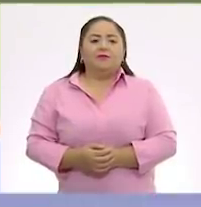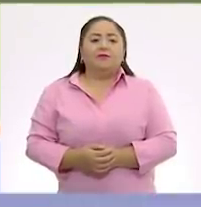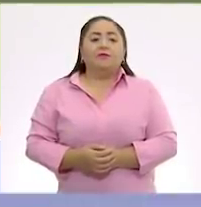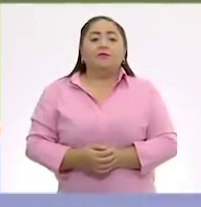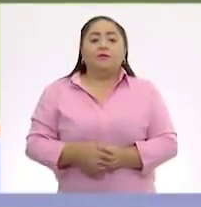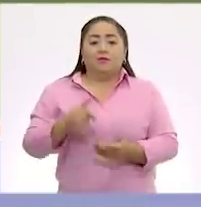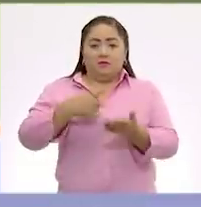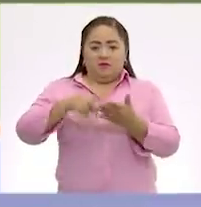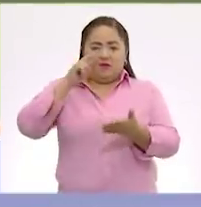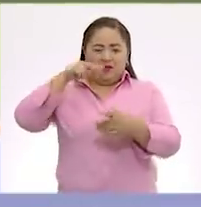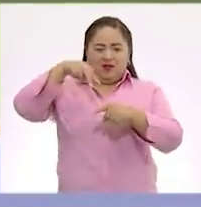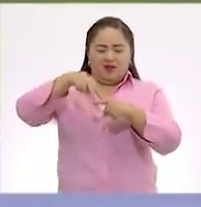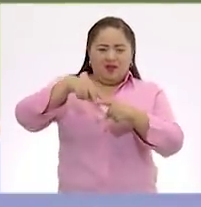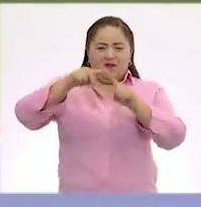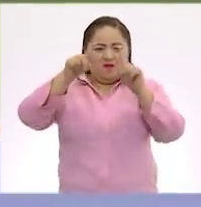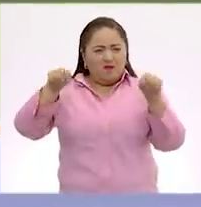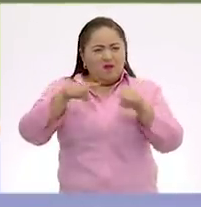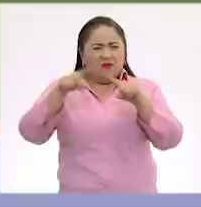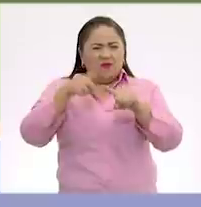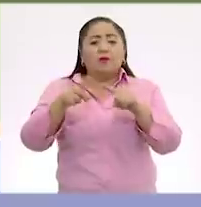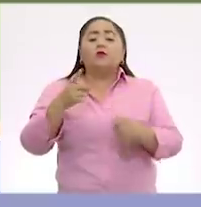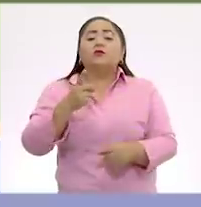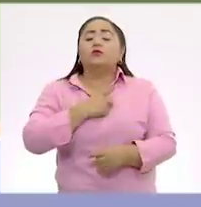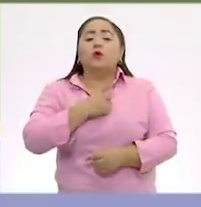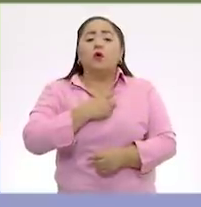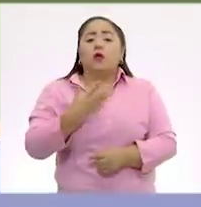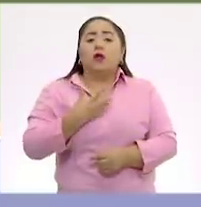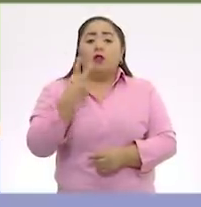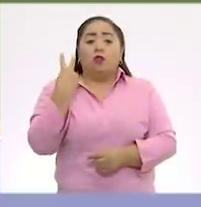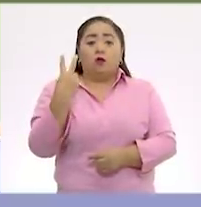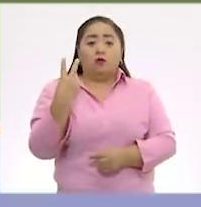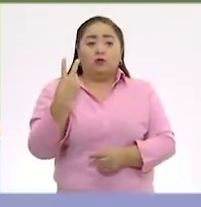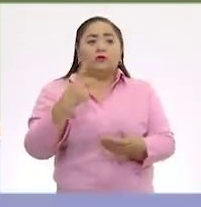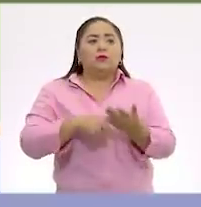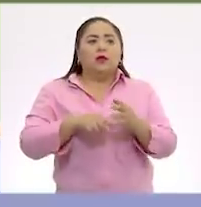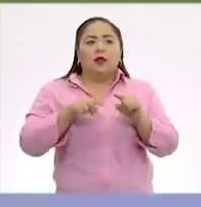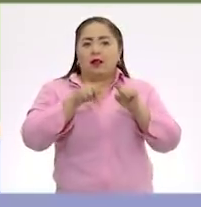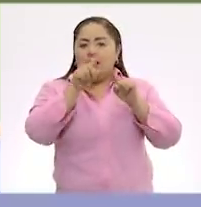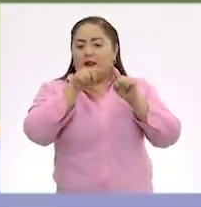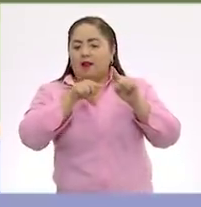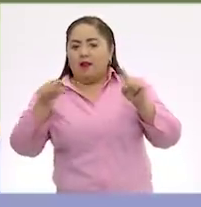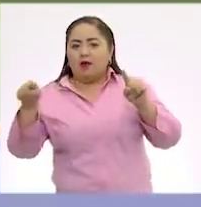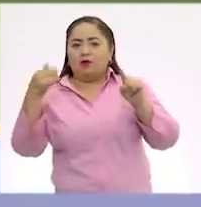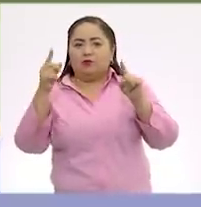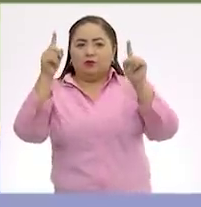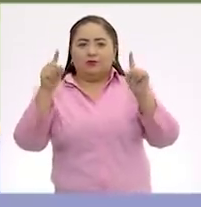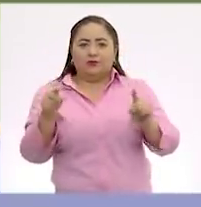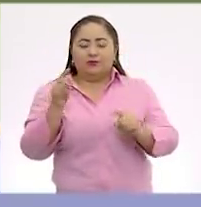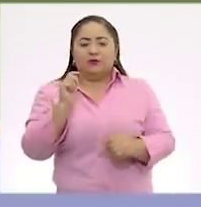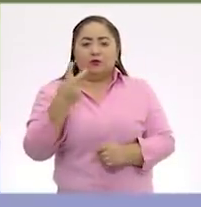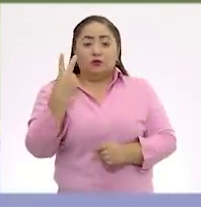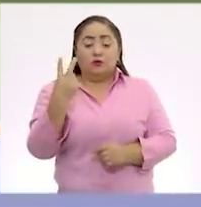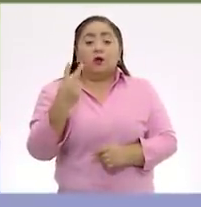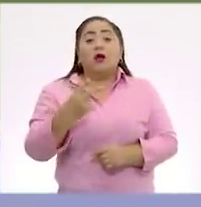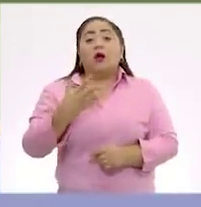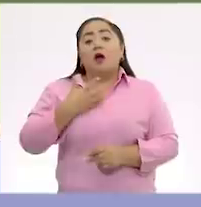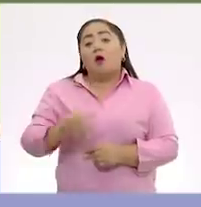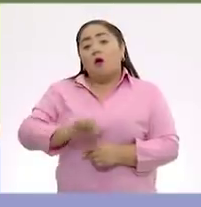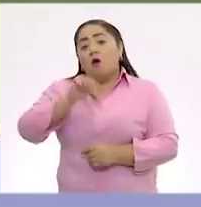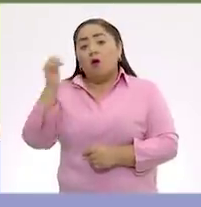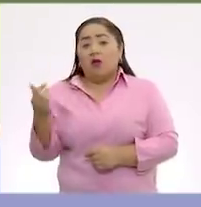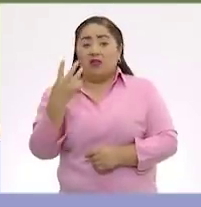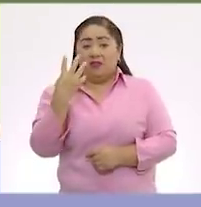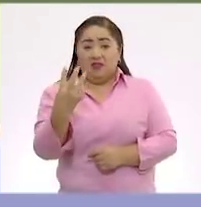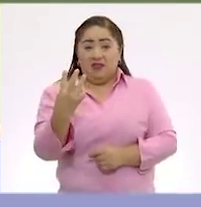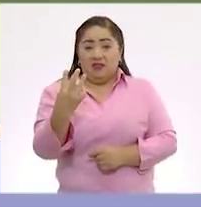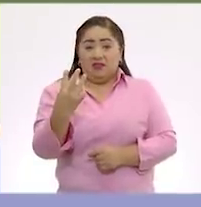Las figuras geométricas comunes tienen solo dos dimensiones, el largo y el ancho. Mientras que las figuras